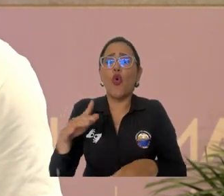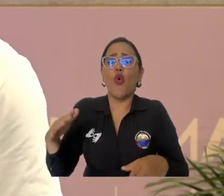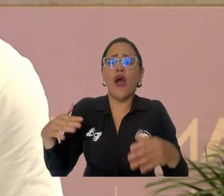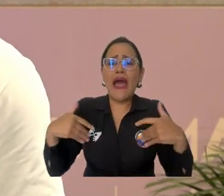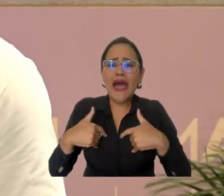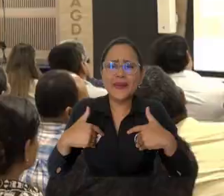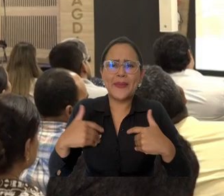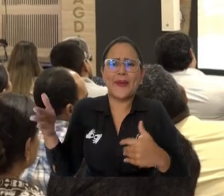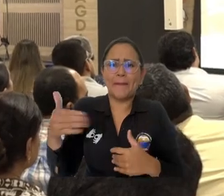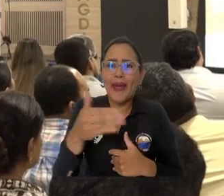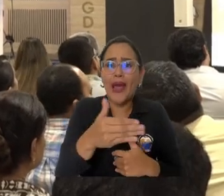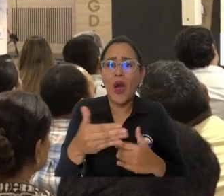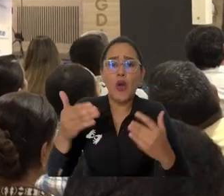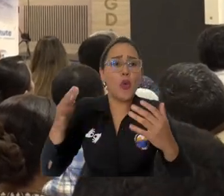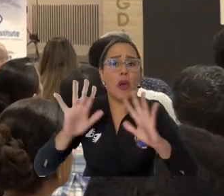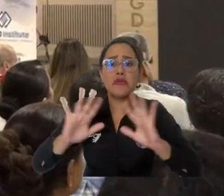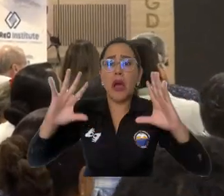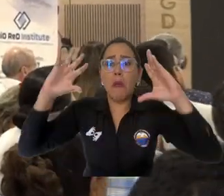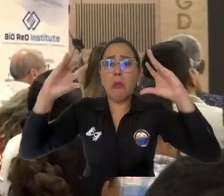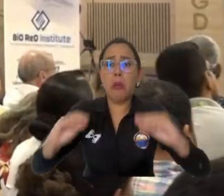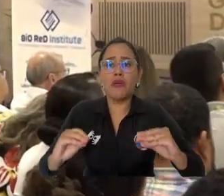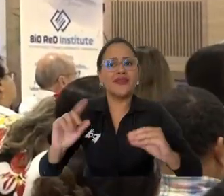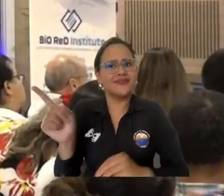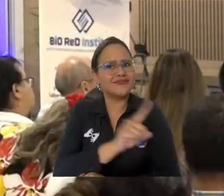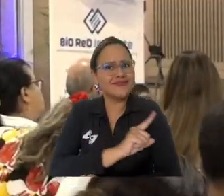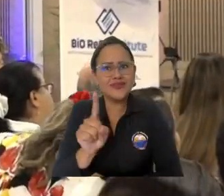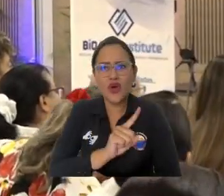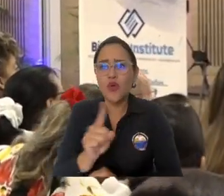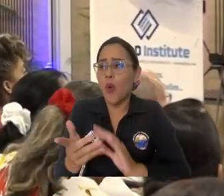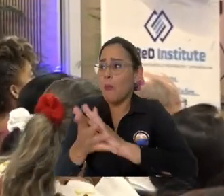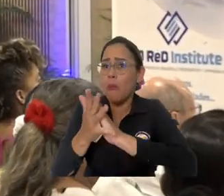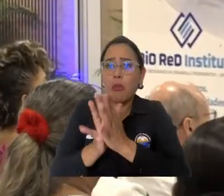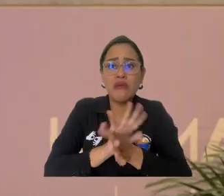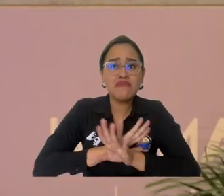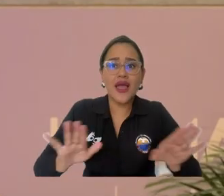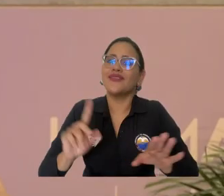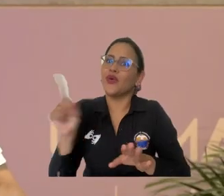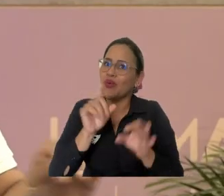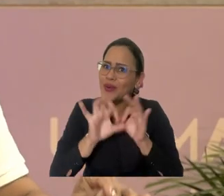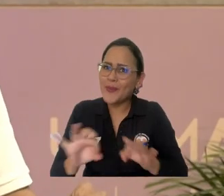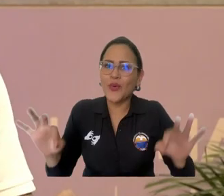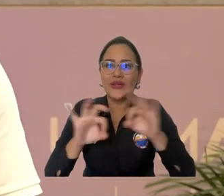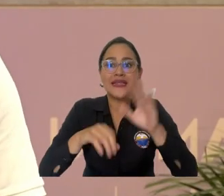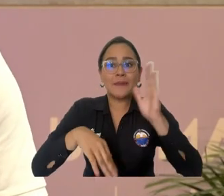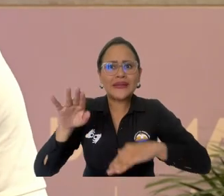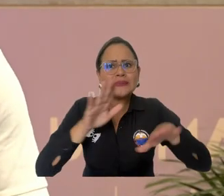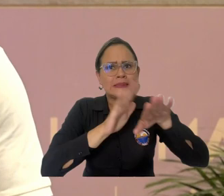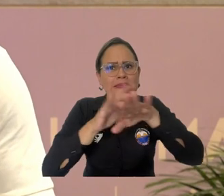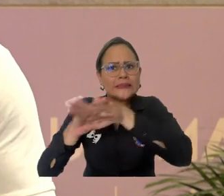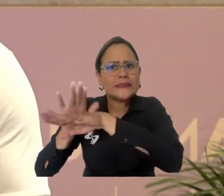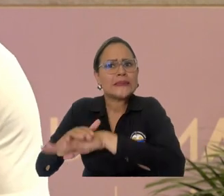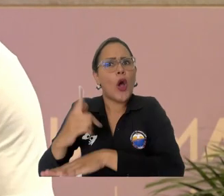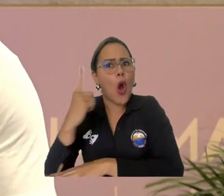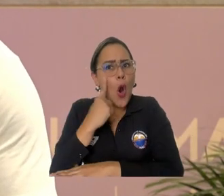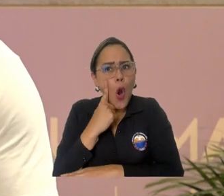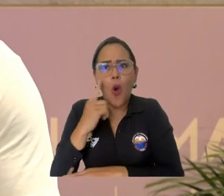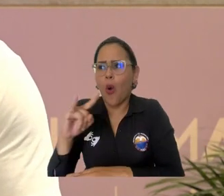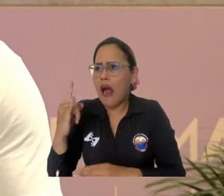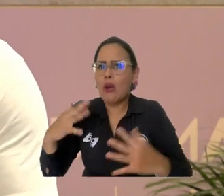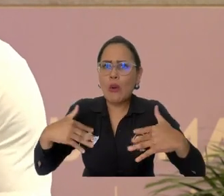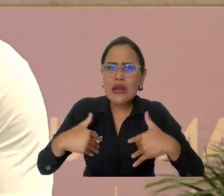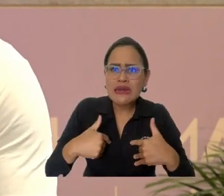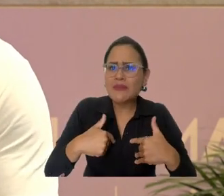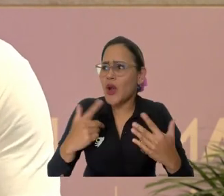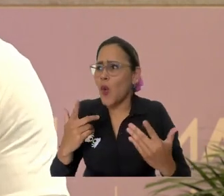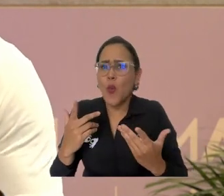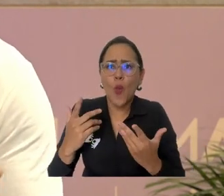amenazadas, ¿sí? Y cuando desaparezca la última. Y parte de la apuesta de este instituto es precisamente eso, apostar a la regeneración. Está muy bien